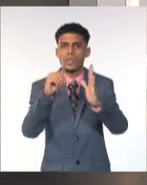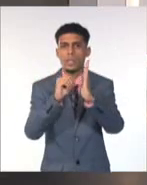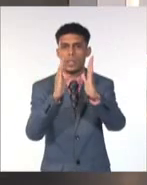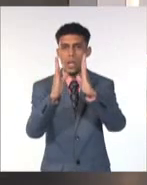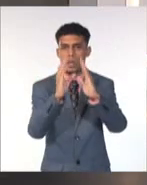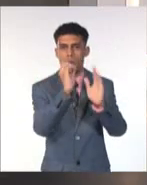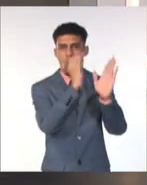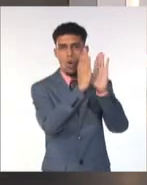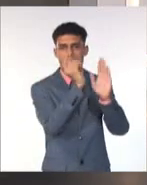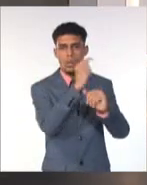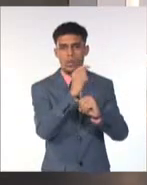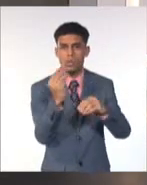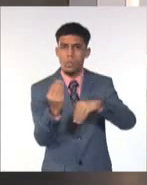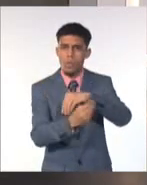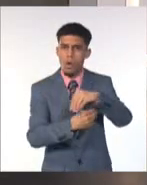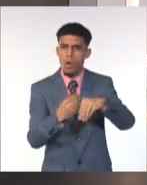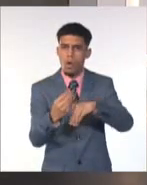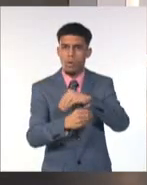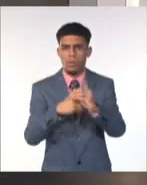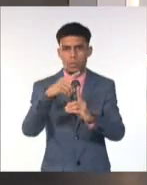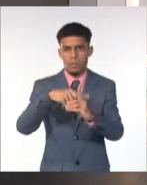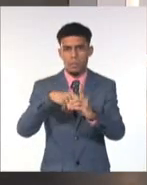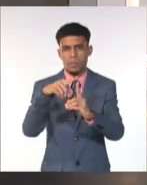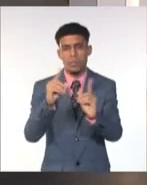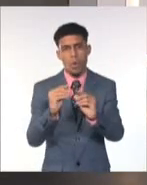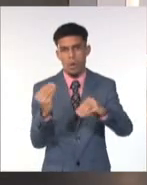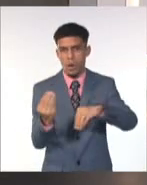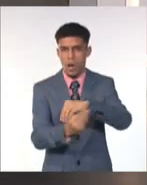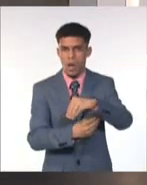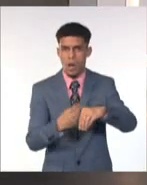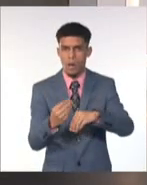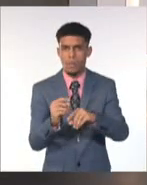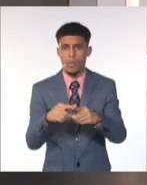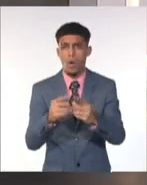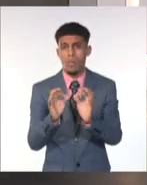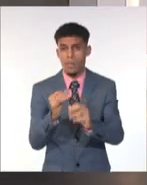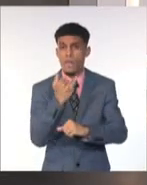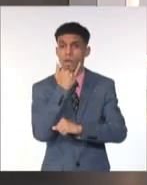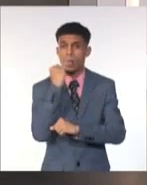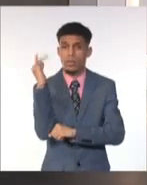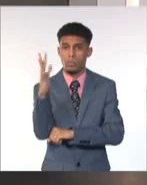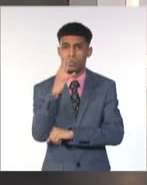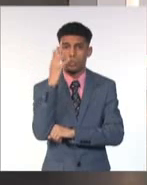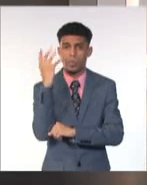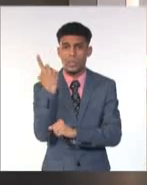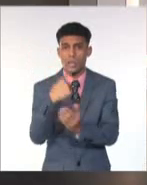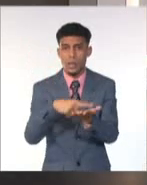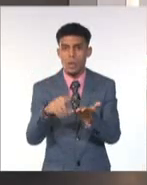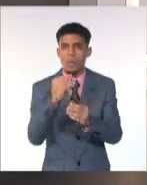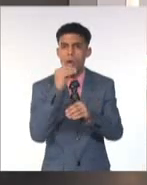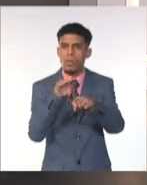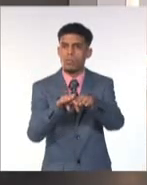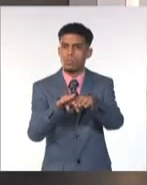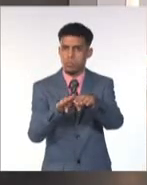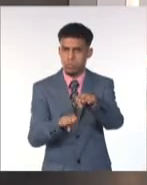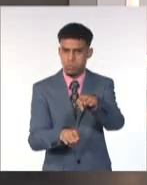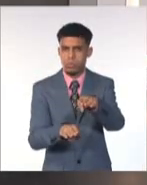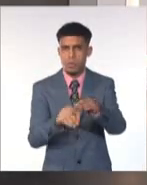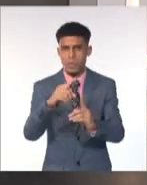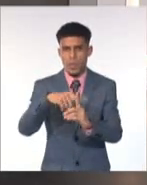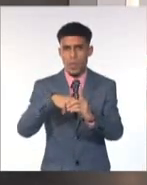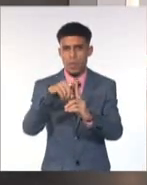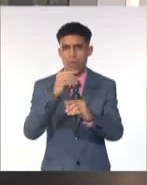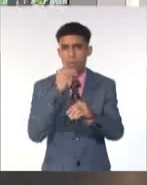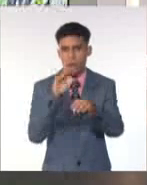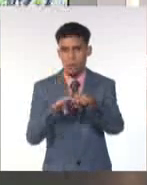del país. Poco cambio en cuanto a las temperaturas, aunque hacia el transcurso, con el transcurso de la semana, podemos tener un descenso ligero en cuanto a los valores de